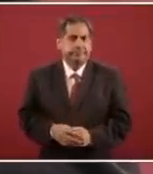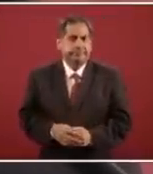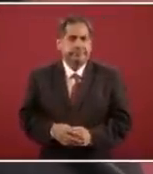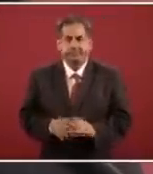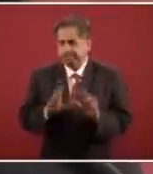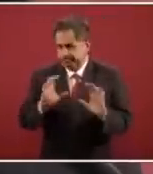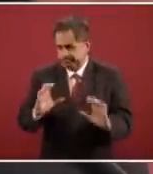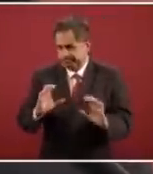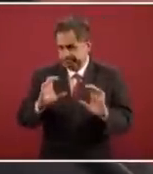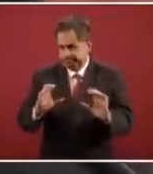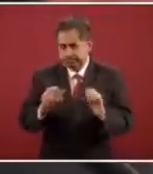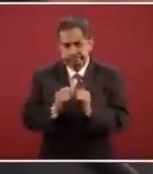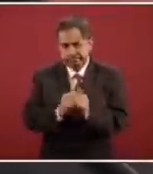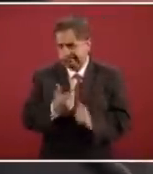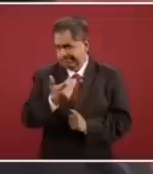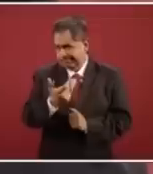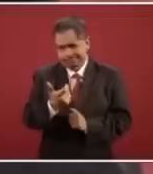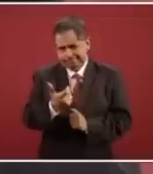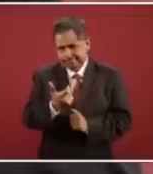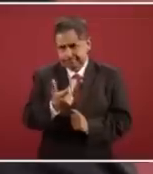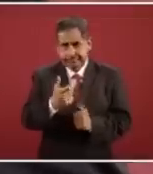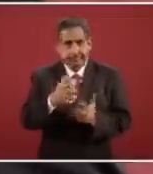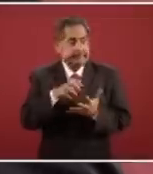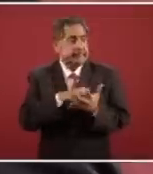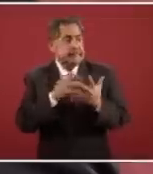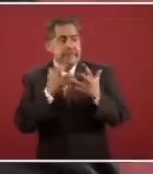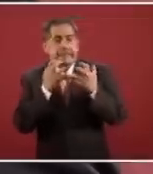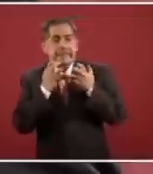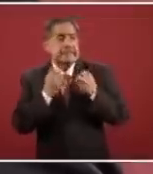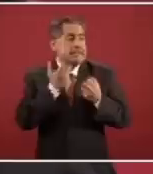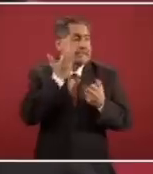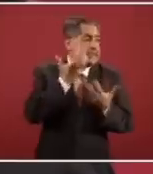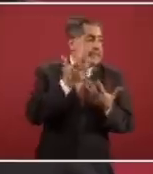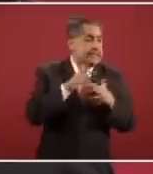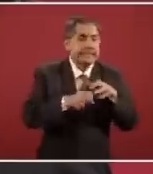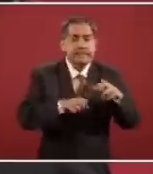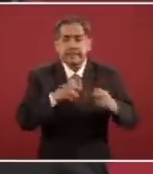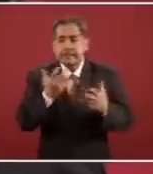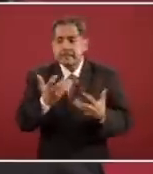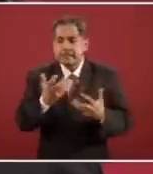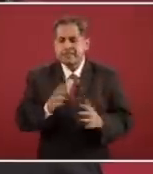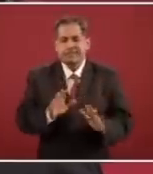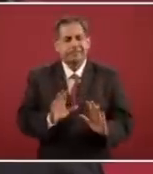tener cuidado con eso, con esas ambiciones.